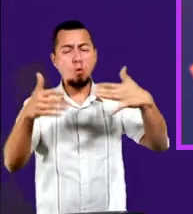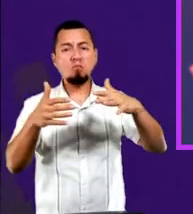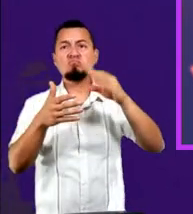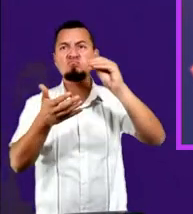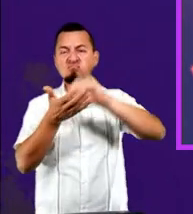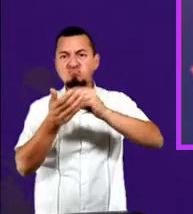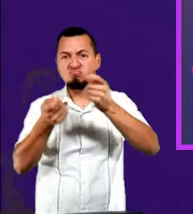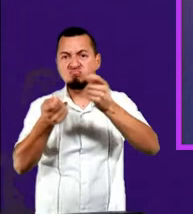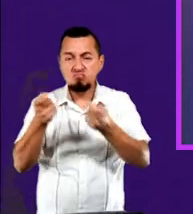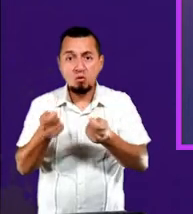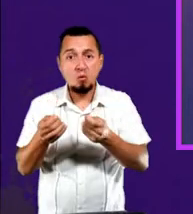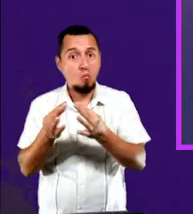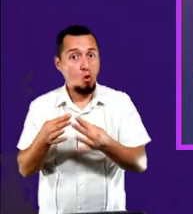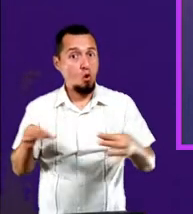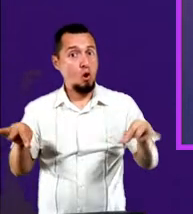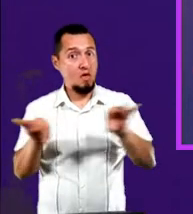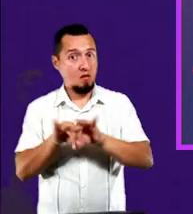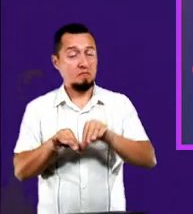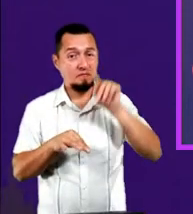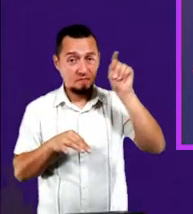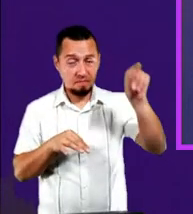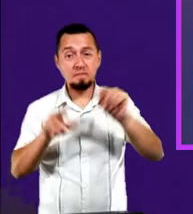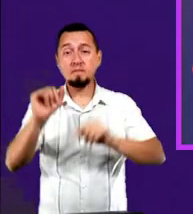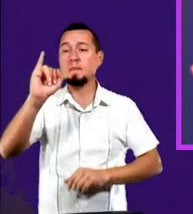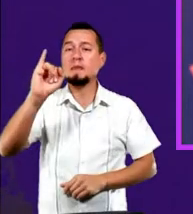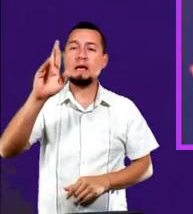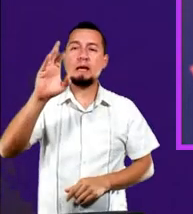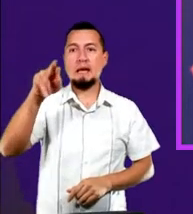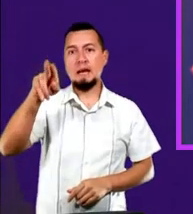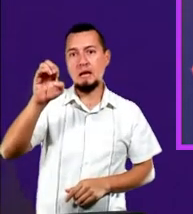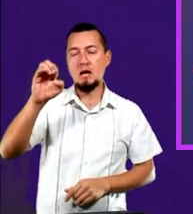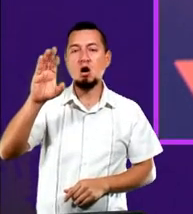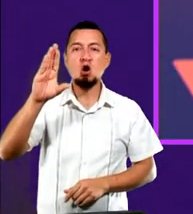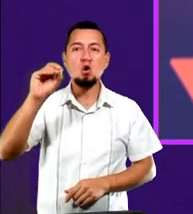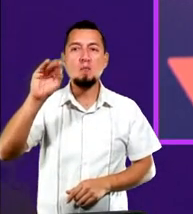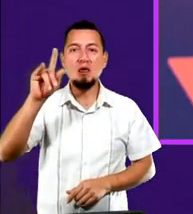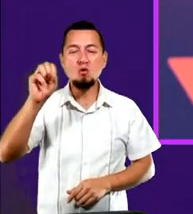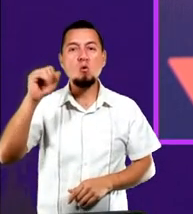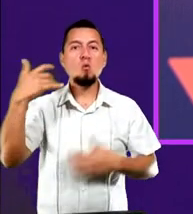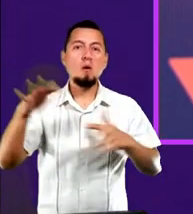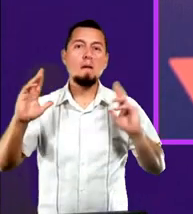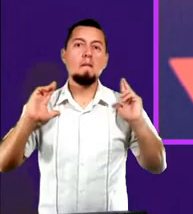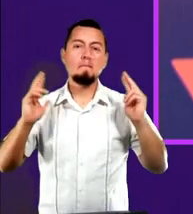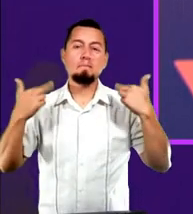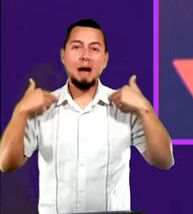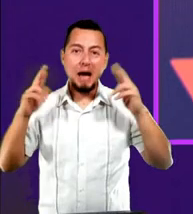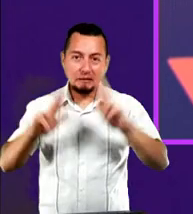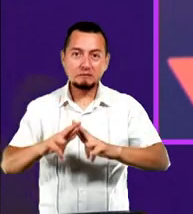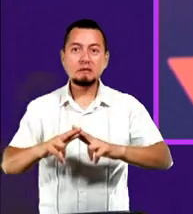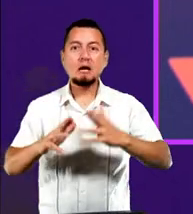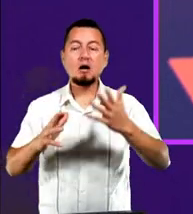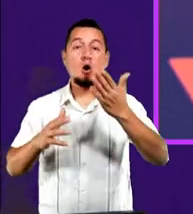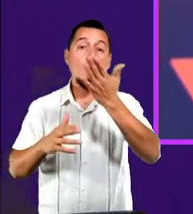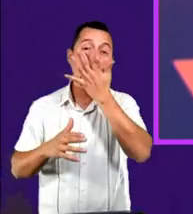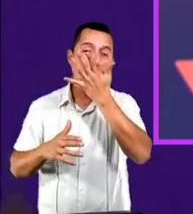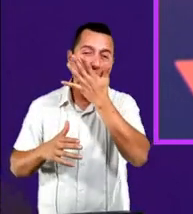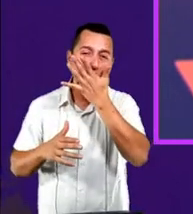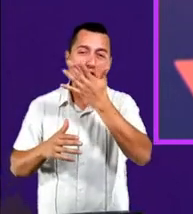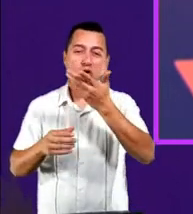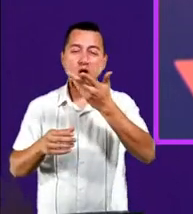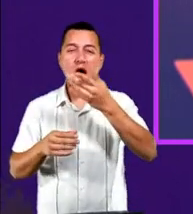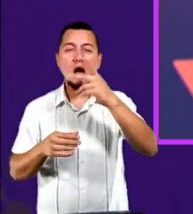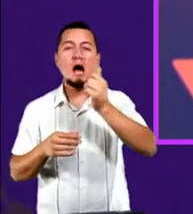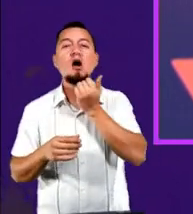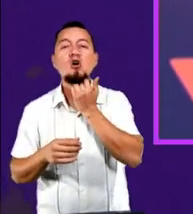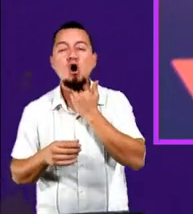Robledo, maestra, médica también, homeópata y trabajadora social, que participó